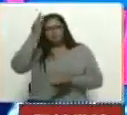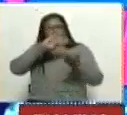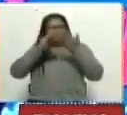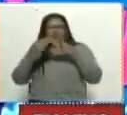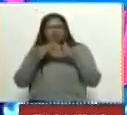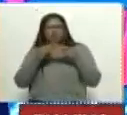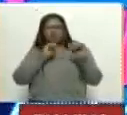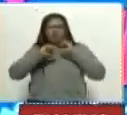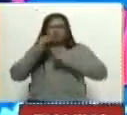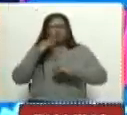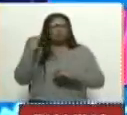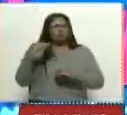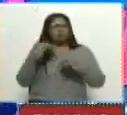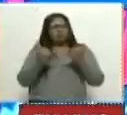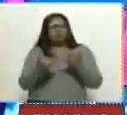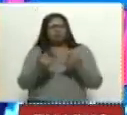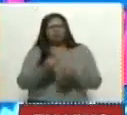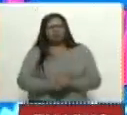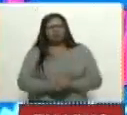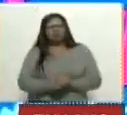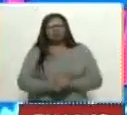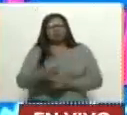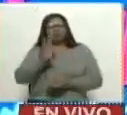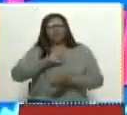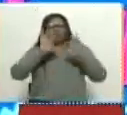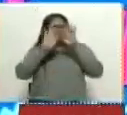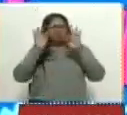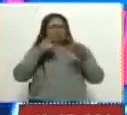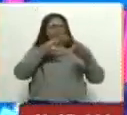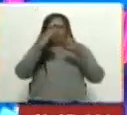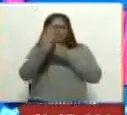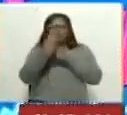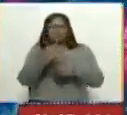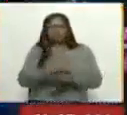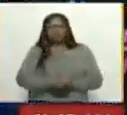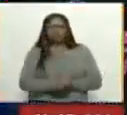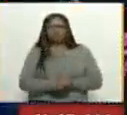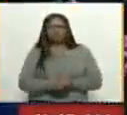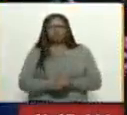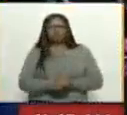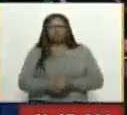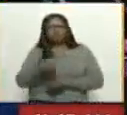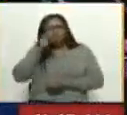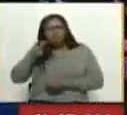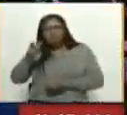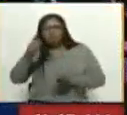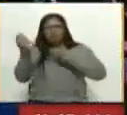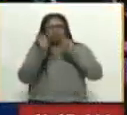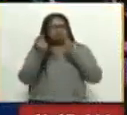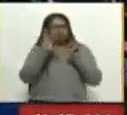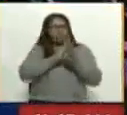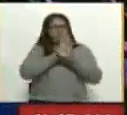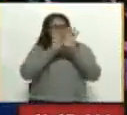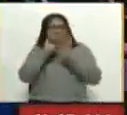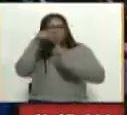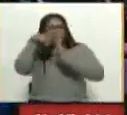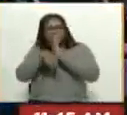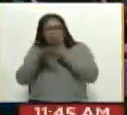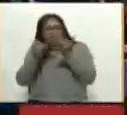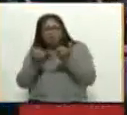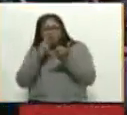juvenil de los movimientos culturales de un pueblo que debate a profundidad que